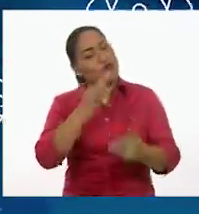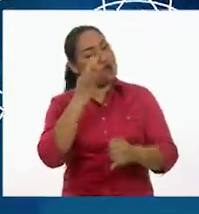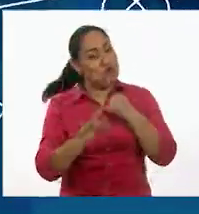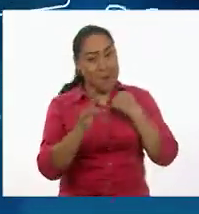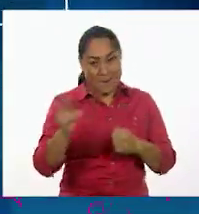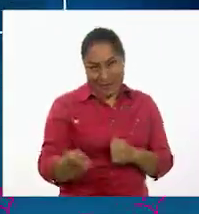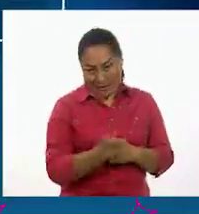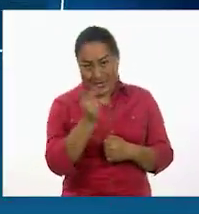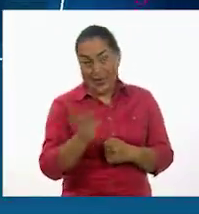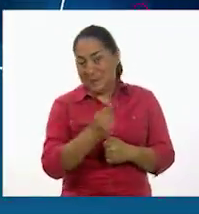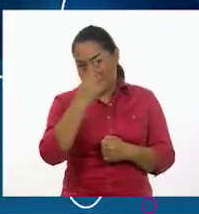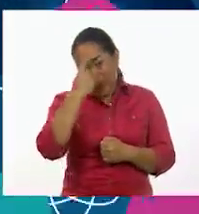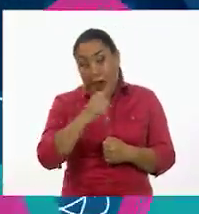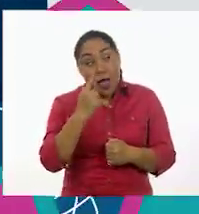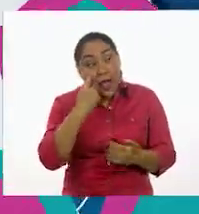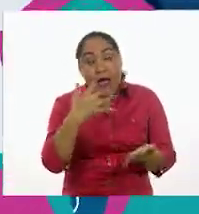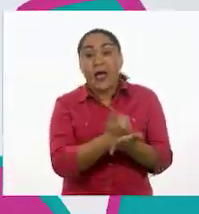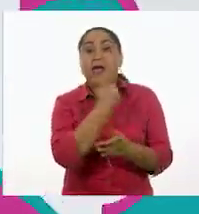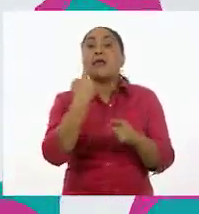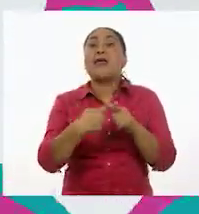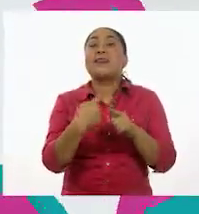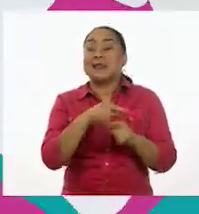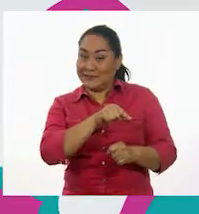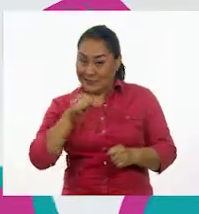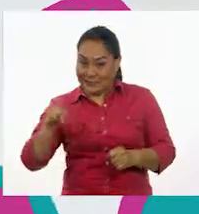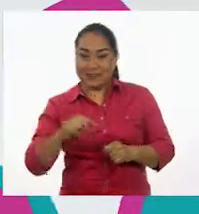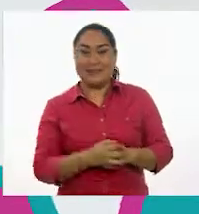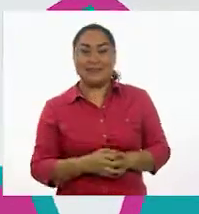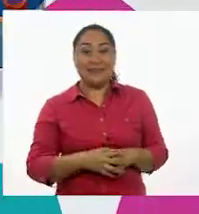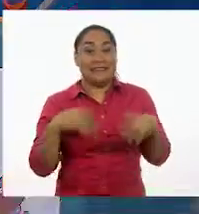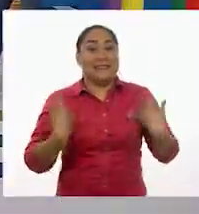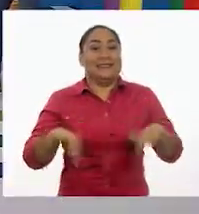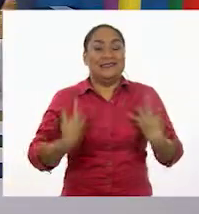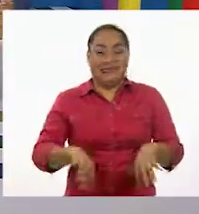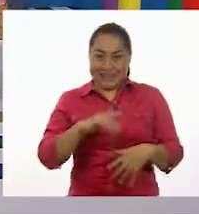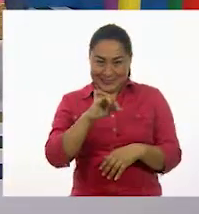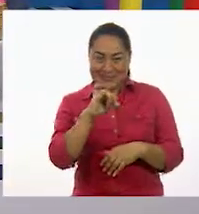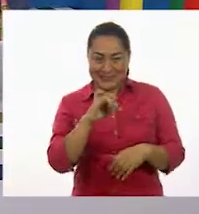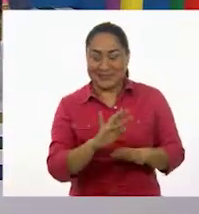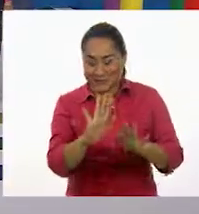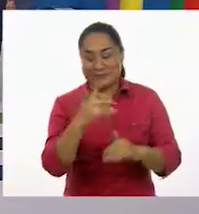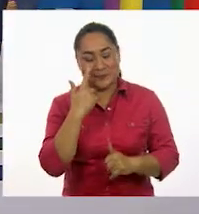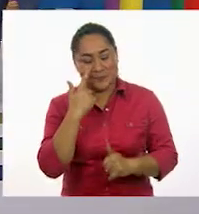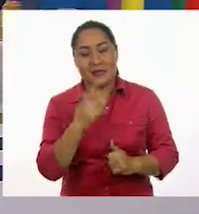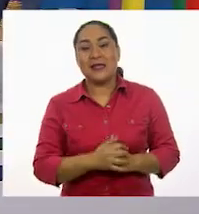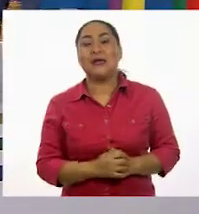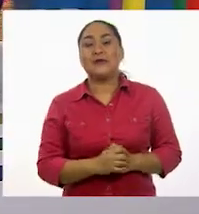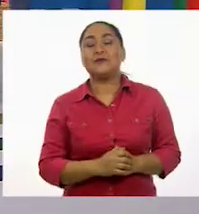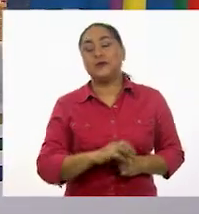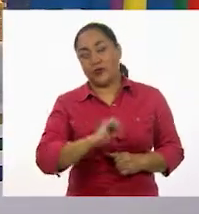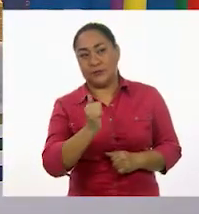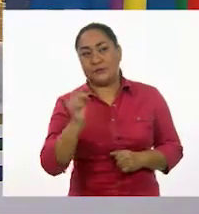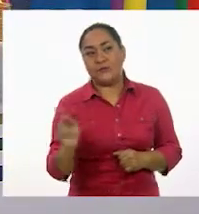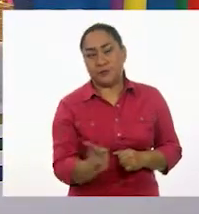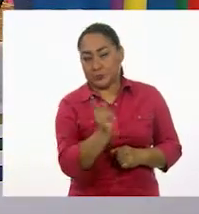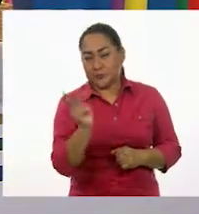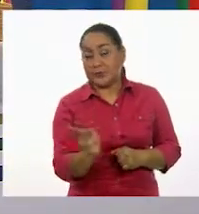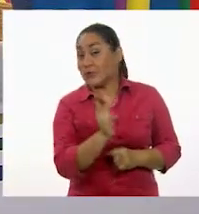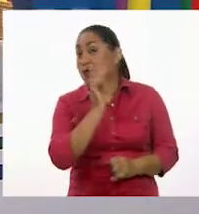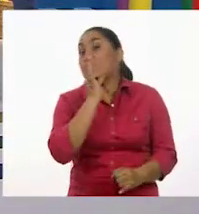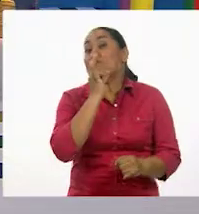última pregunta de desempate que marque la diferencia entre los dos? ¡Sí! ¡Ay, muy bien! Venga, pues vamos a ella.